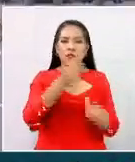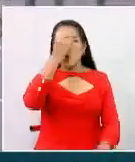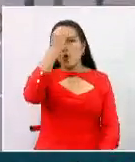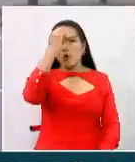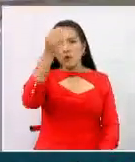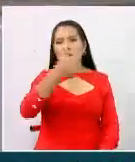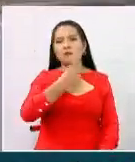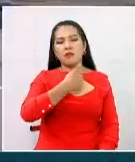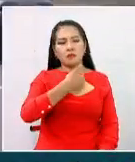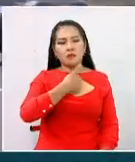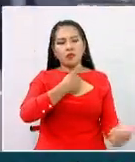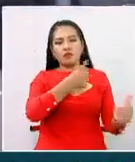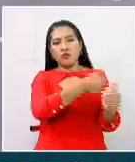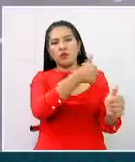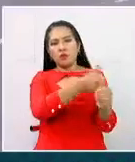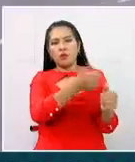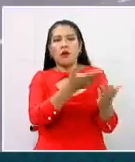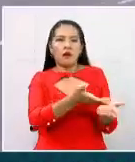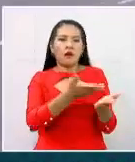su propia